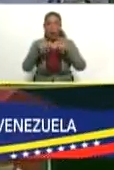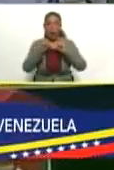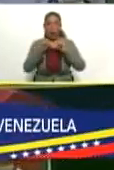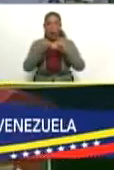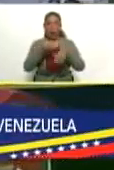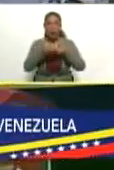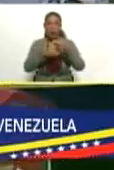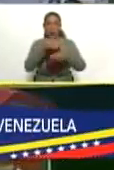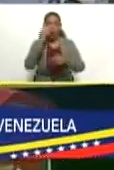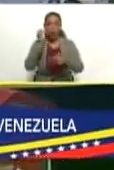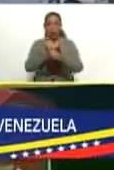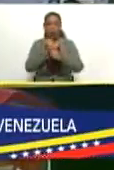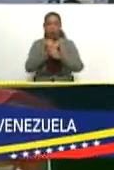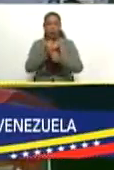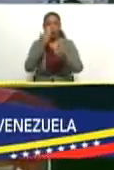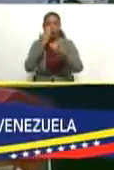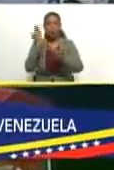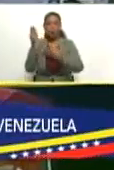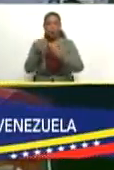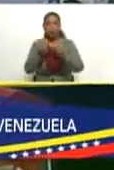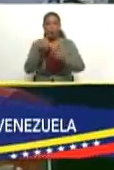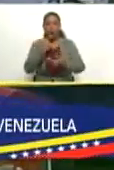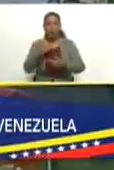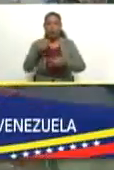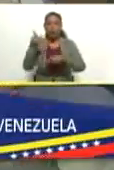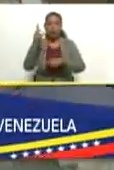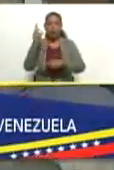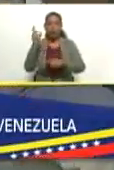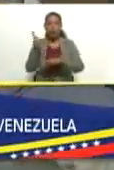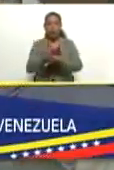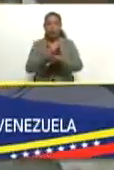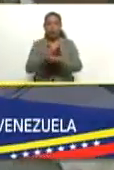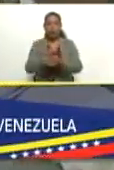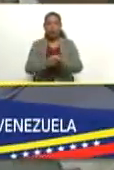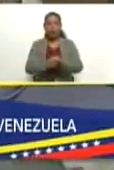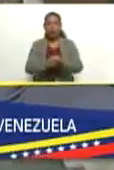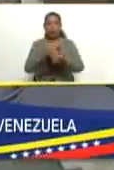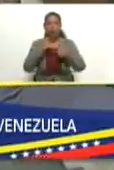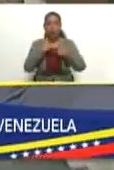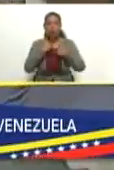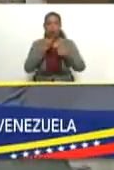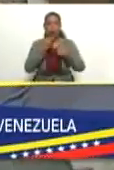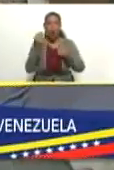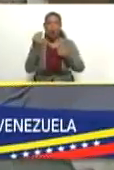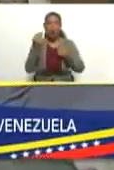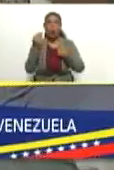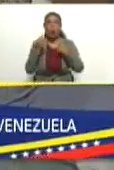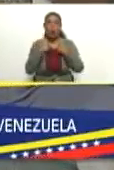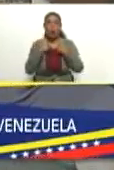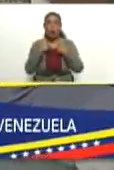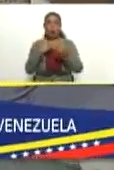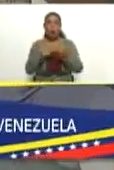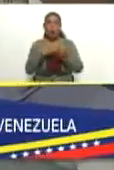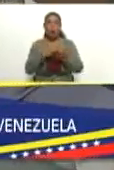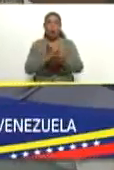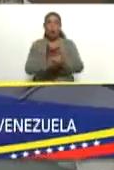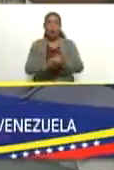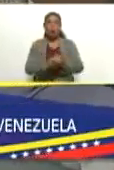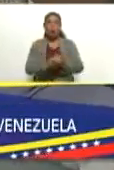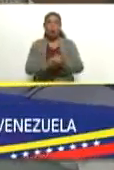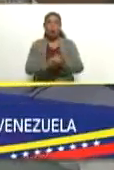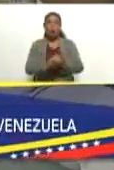¿Qué me dices, Wilmer, tú, desde tu juventud? Bueno, presidente, de mi juventud siempre he estado en proceso